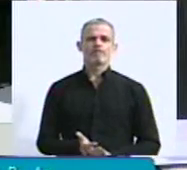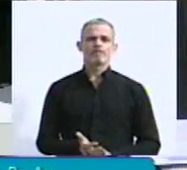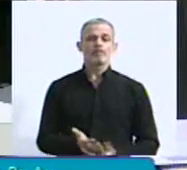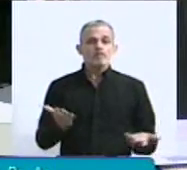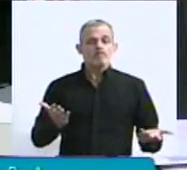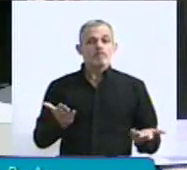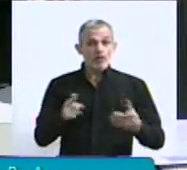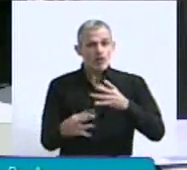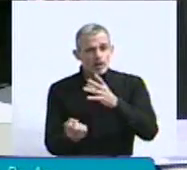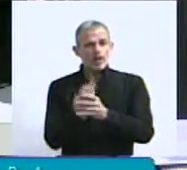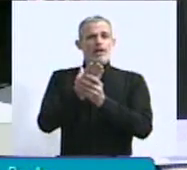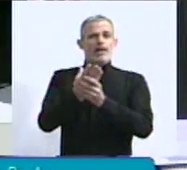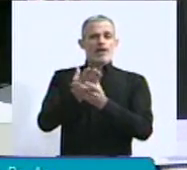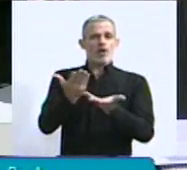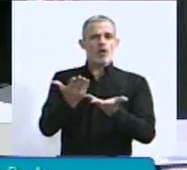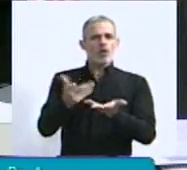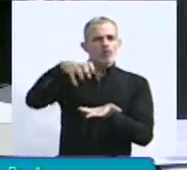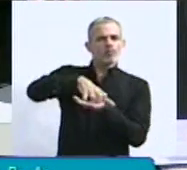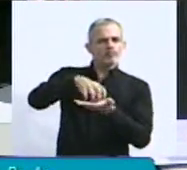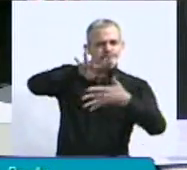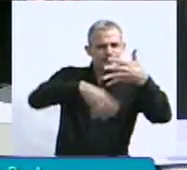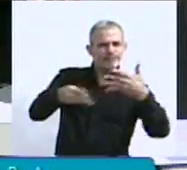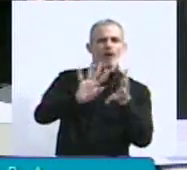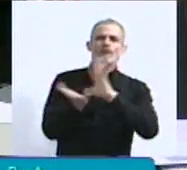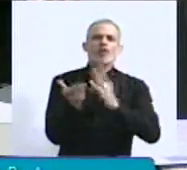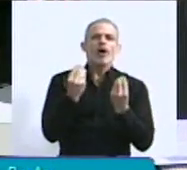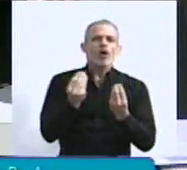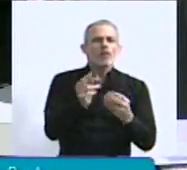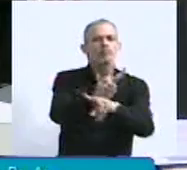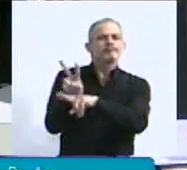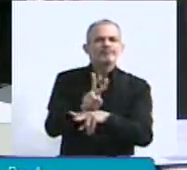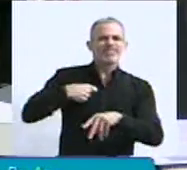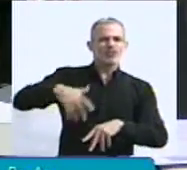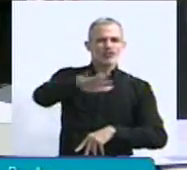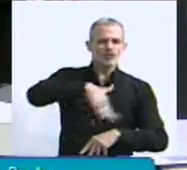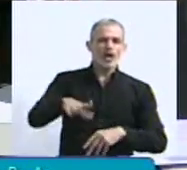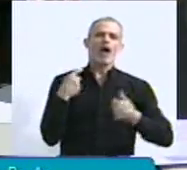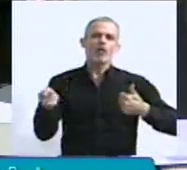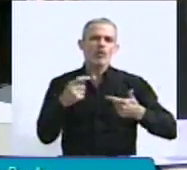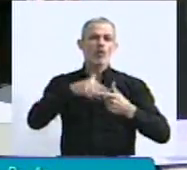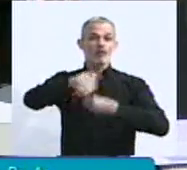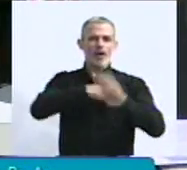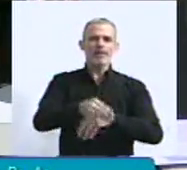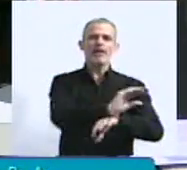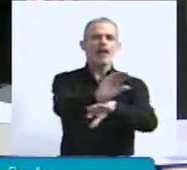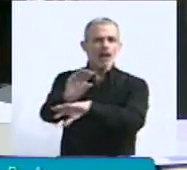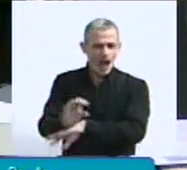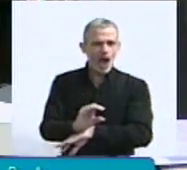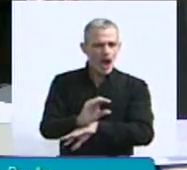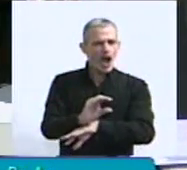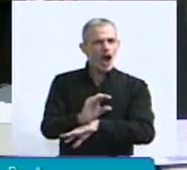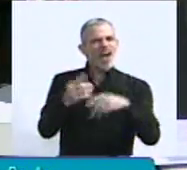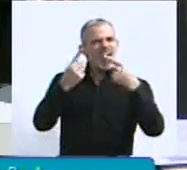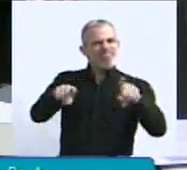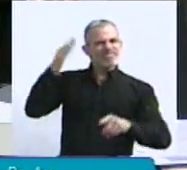y constituyó un esquema de protección social, previsional y familiar